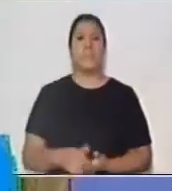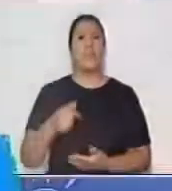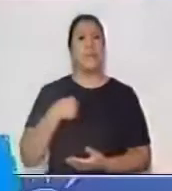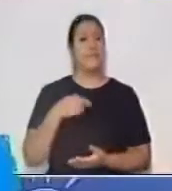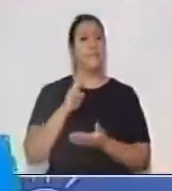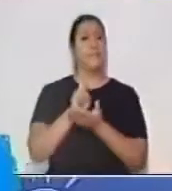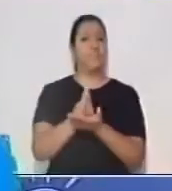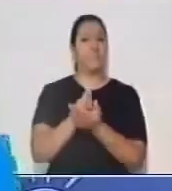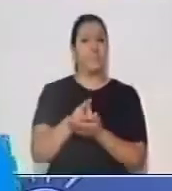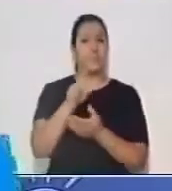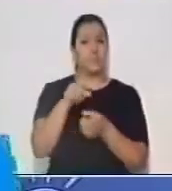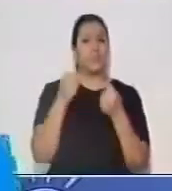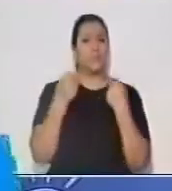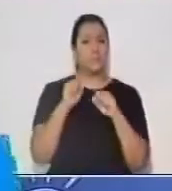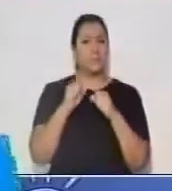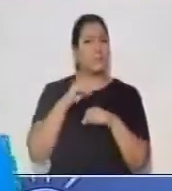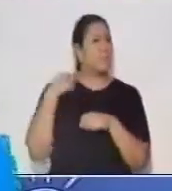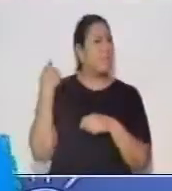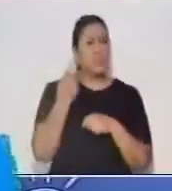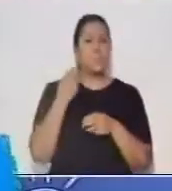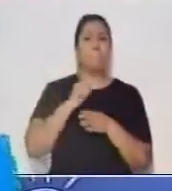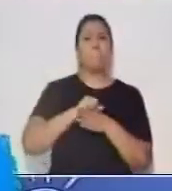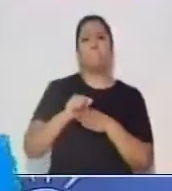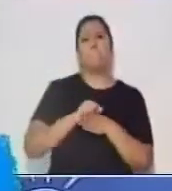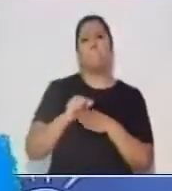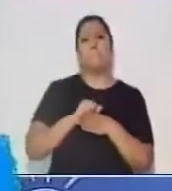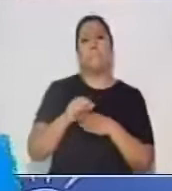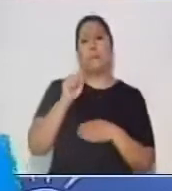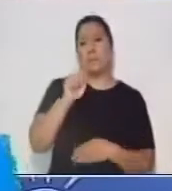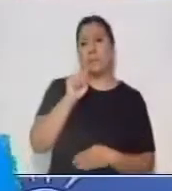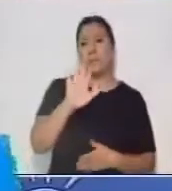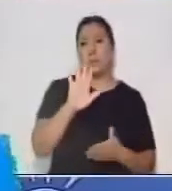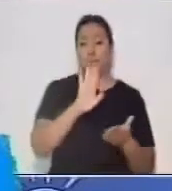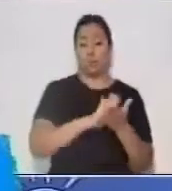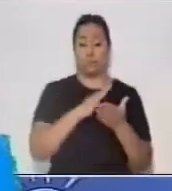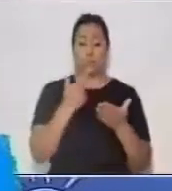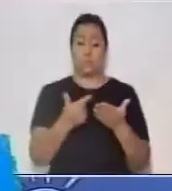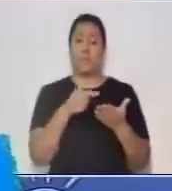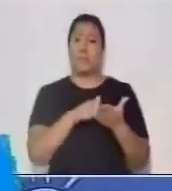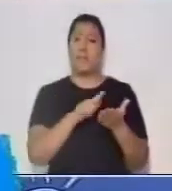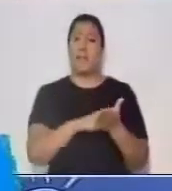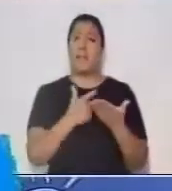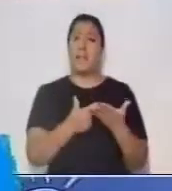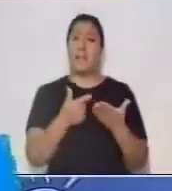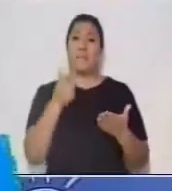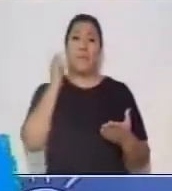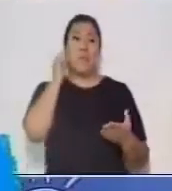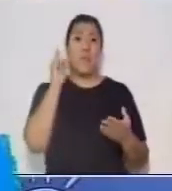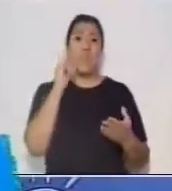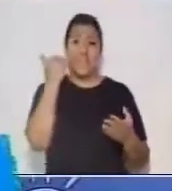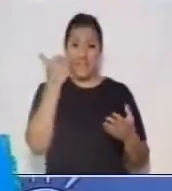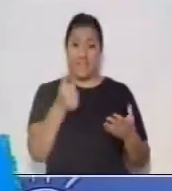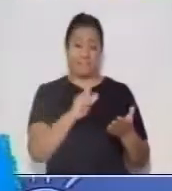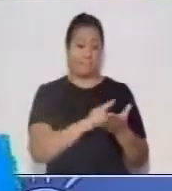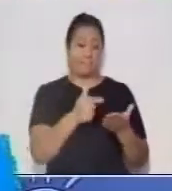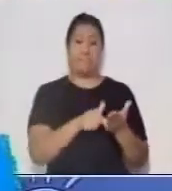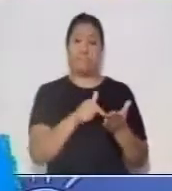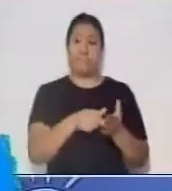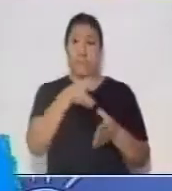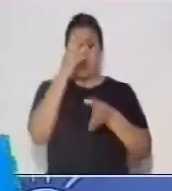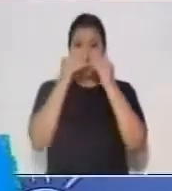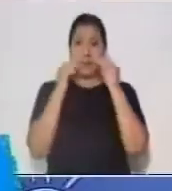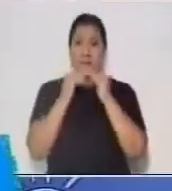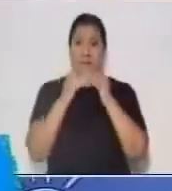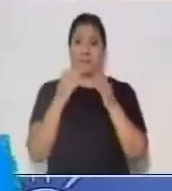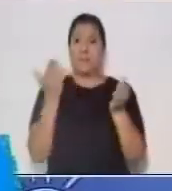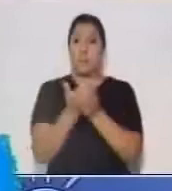todas las prácticas que tienen en su guía de Aprende en Casa y vayan guardando todos sus trabajos en su portafolio. Compartan